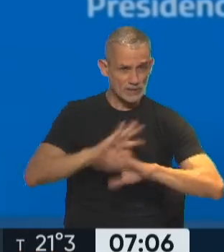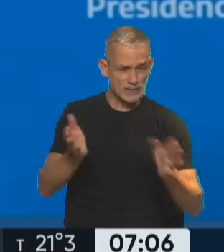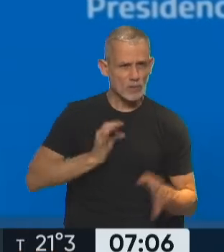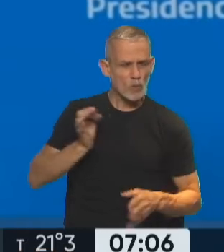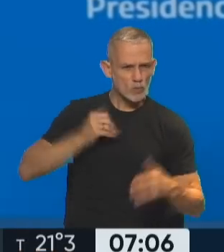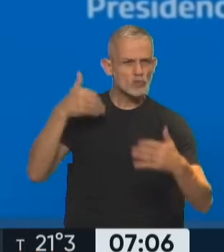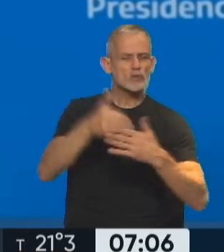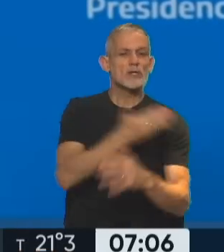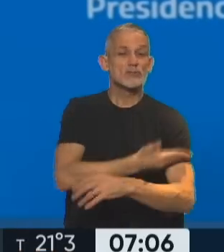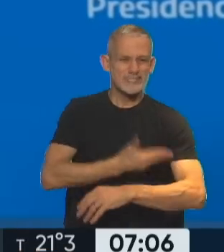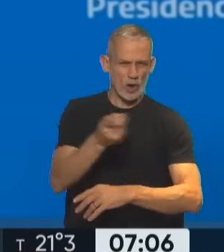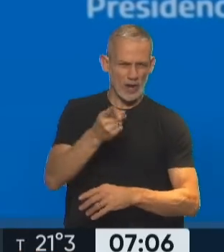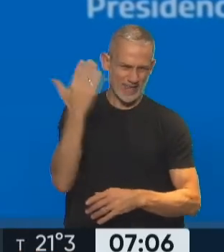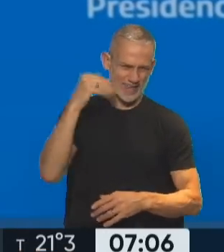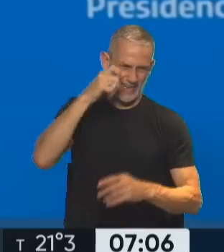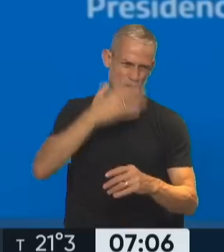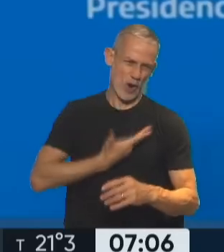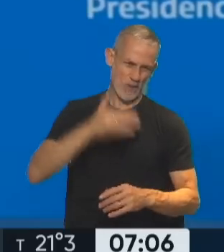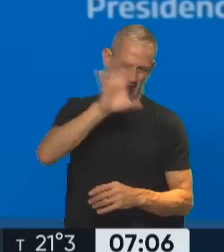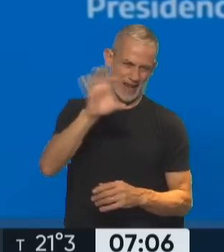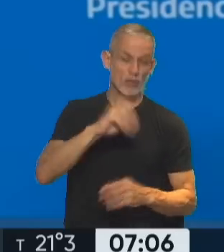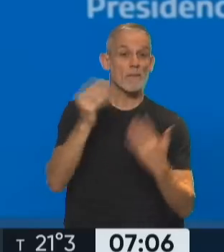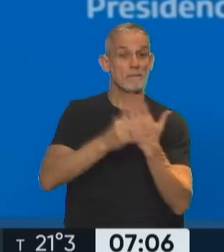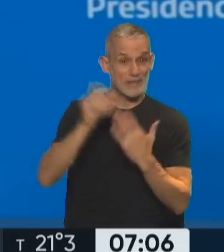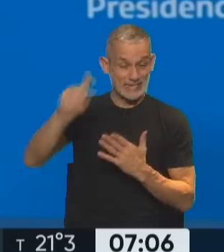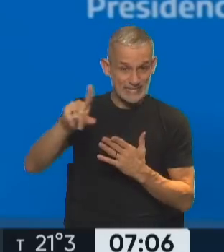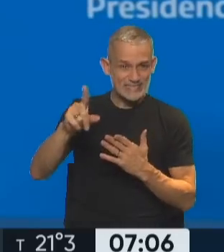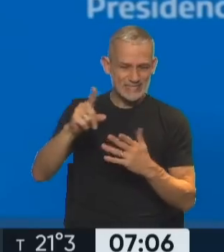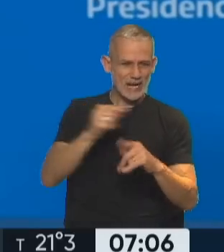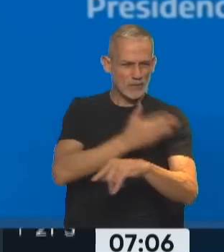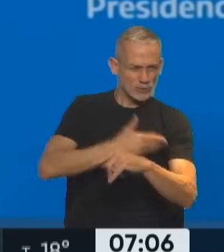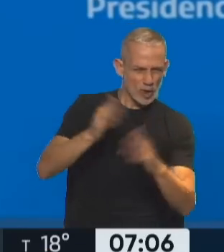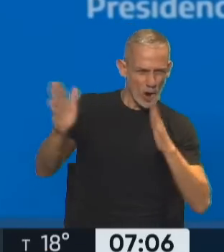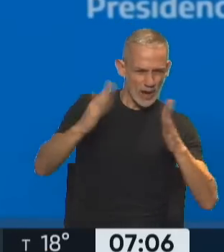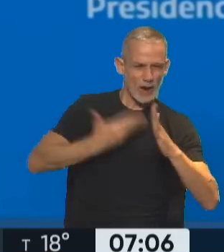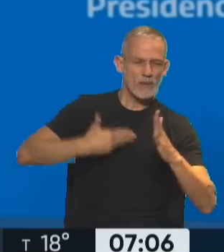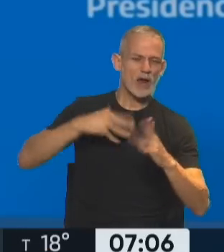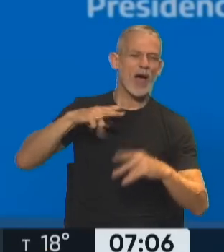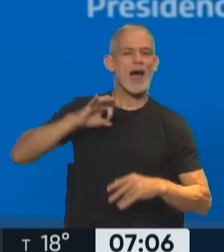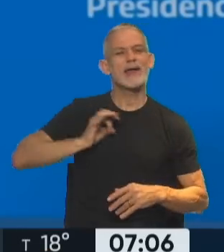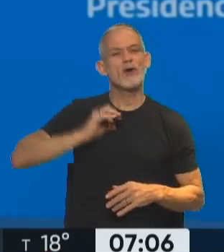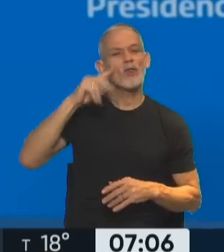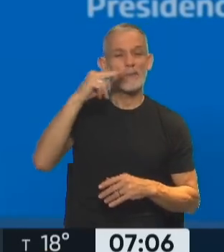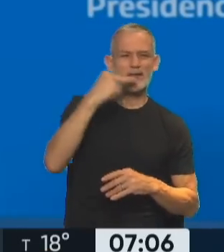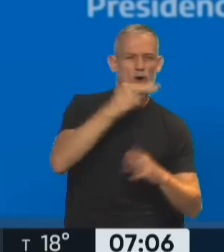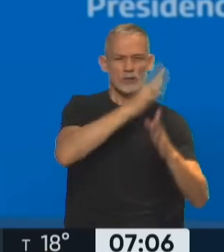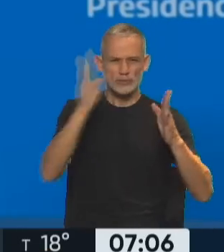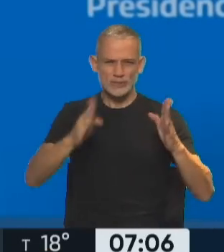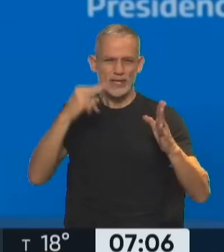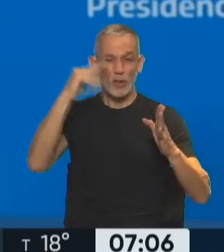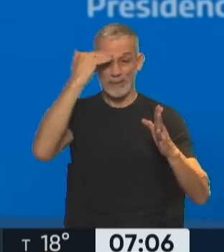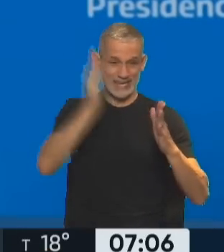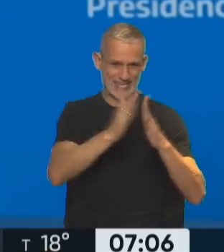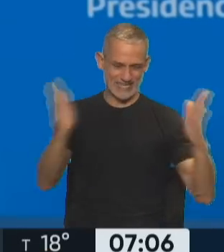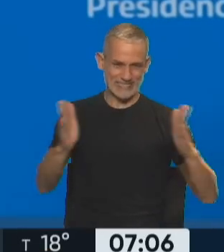años con Daniel Scioli como gobernador. Así es, porque fue su ministra durante la gestión de Scioli entre el 2011 y 2015. Una